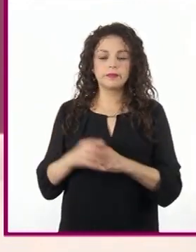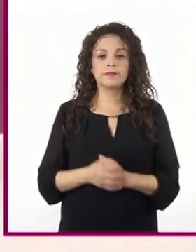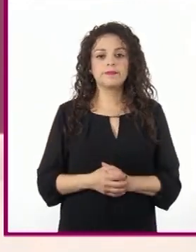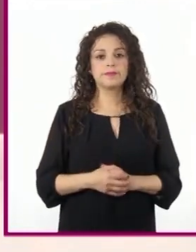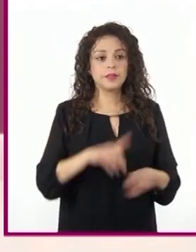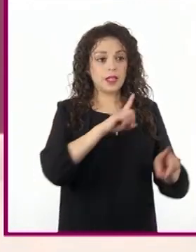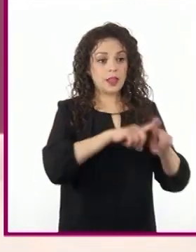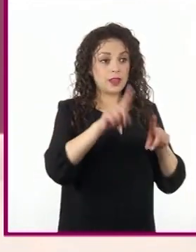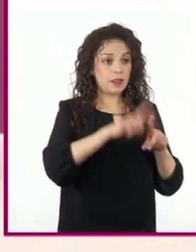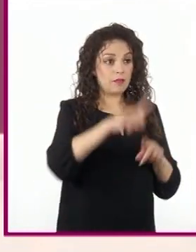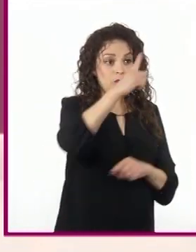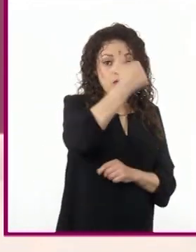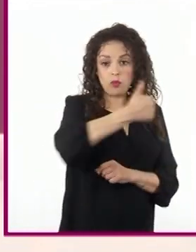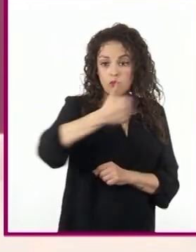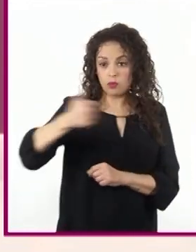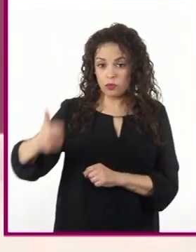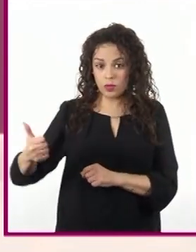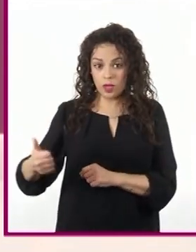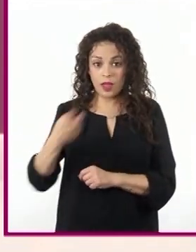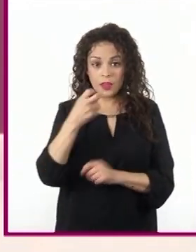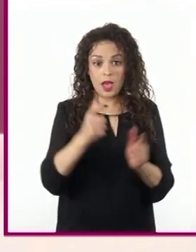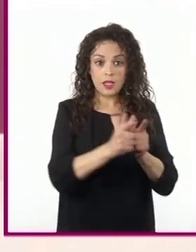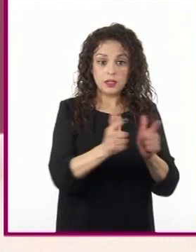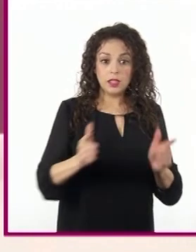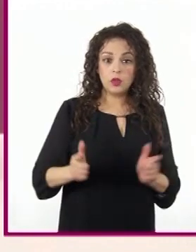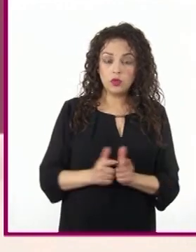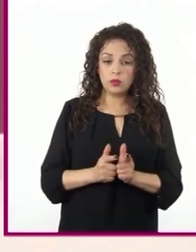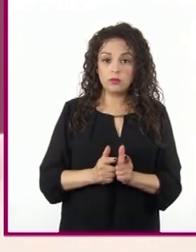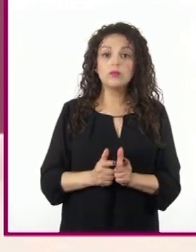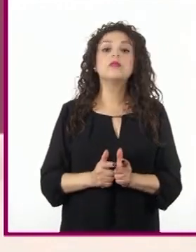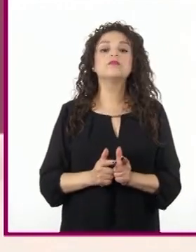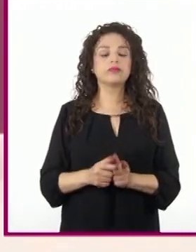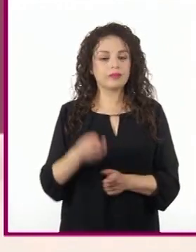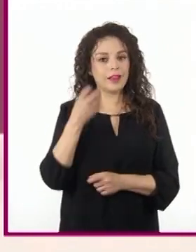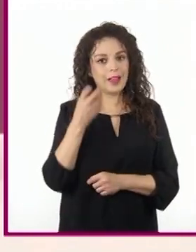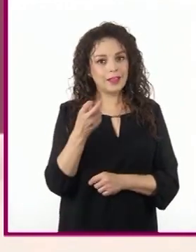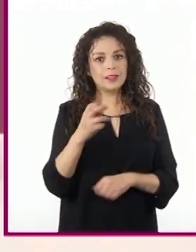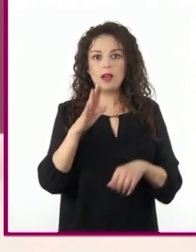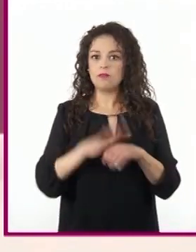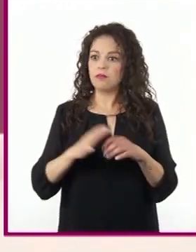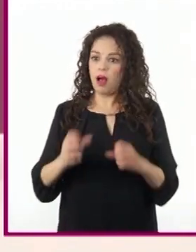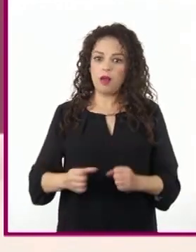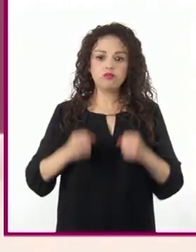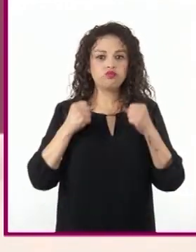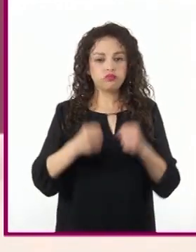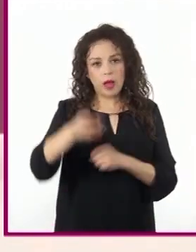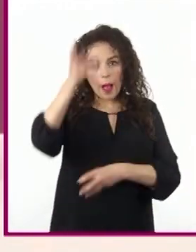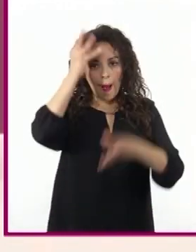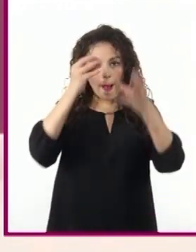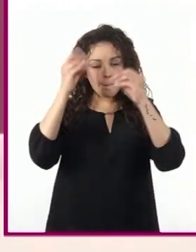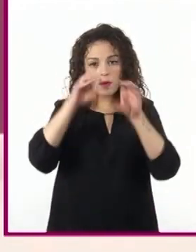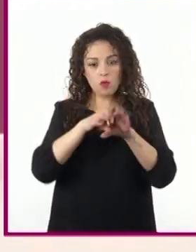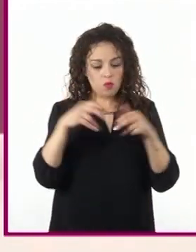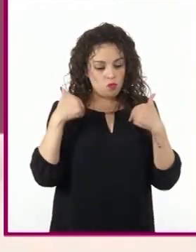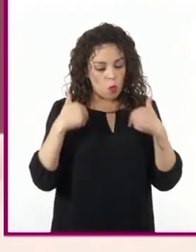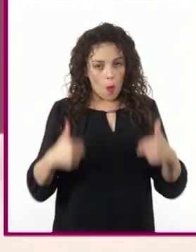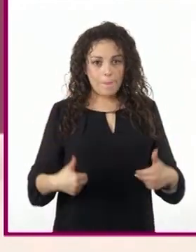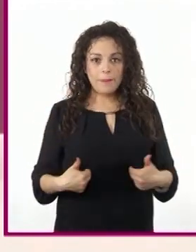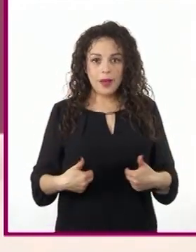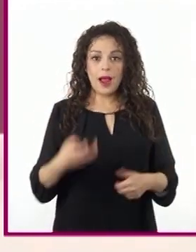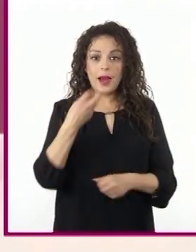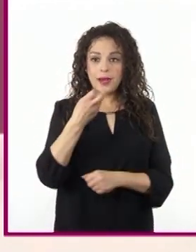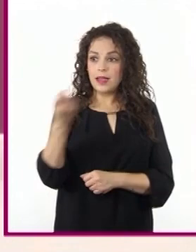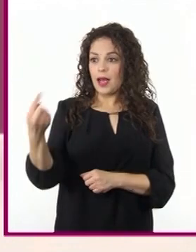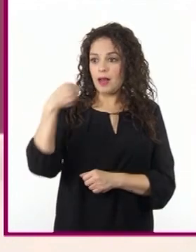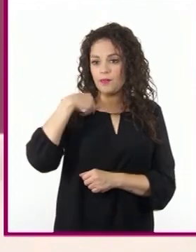una o uno de los integrantes de los grupos de pertenencia nos enriquece como seres humanos y nos hace agentes que influyen